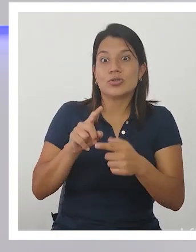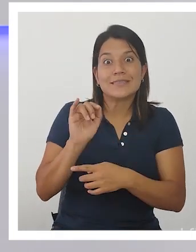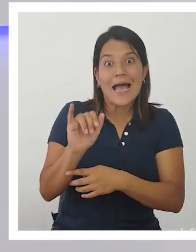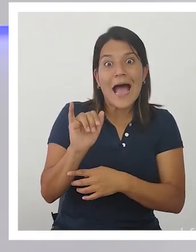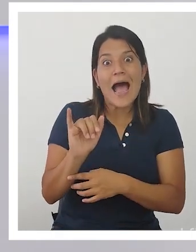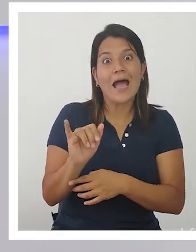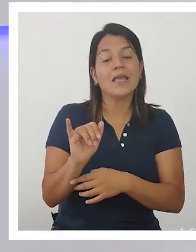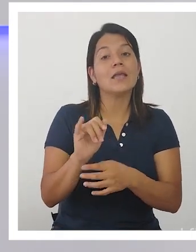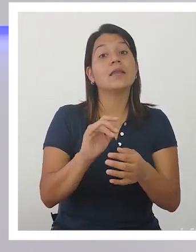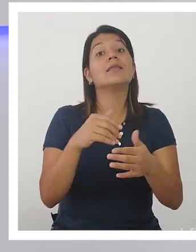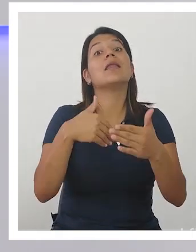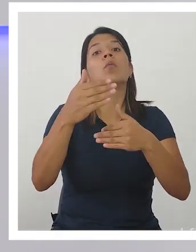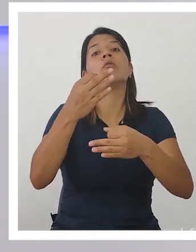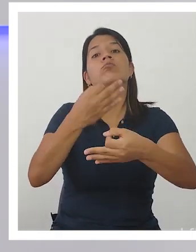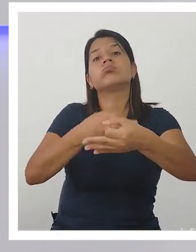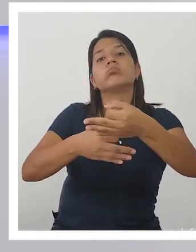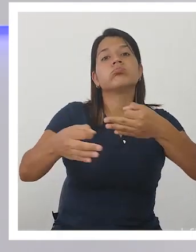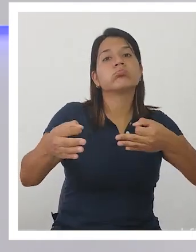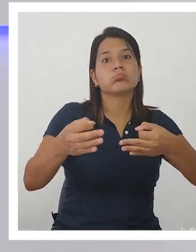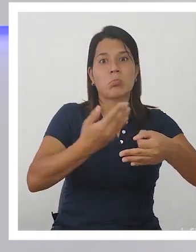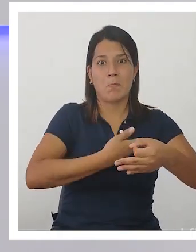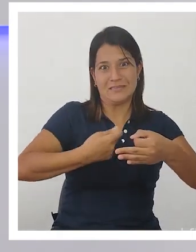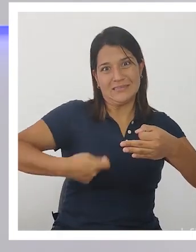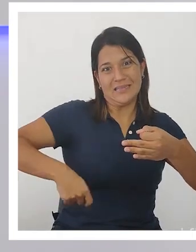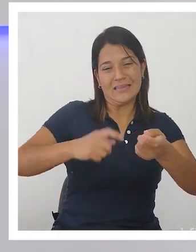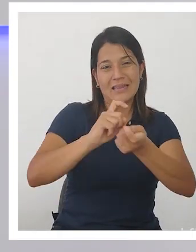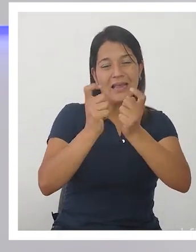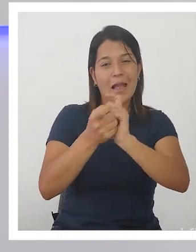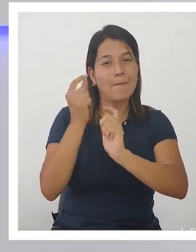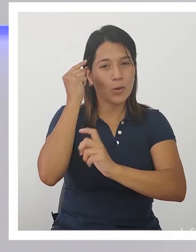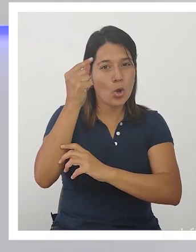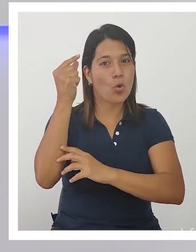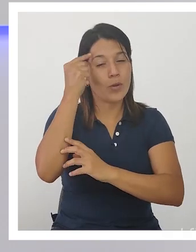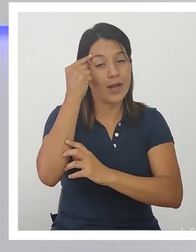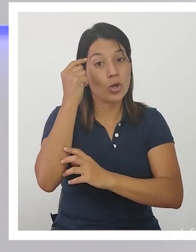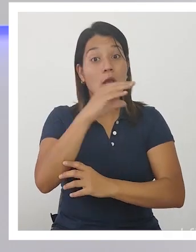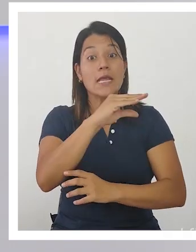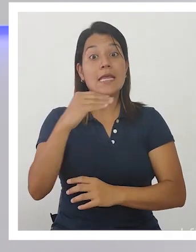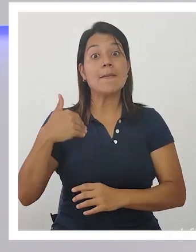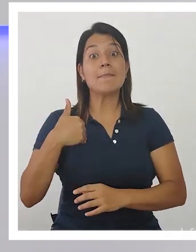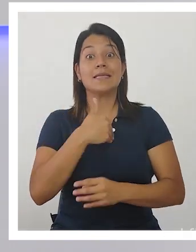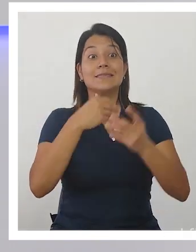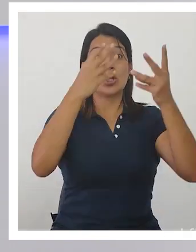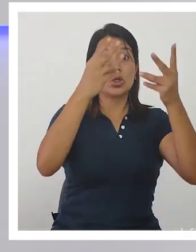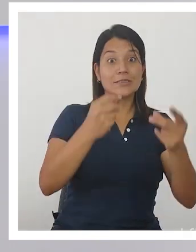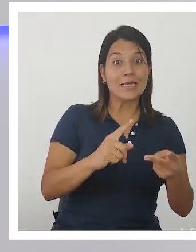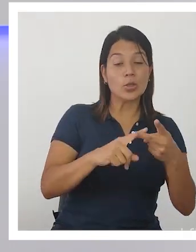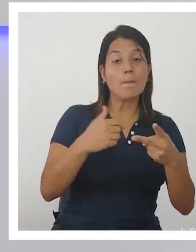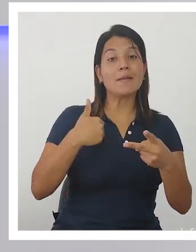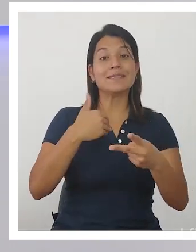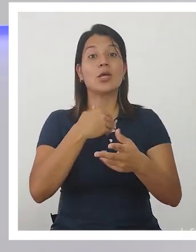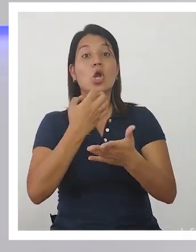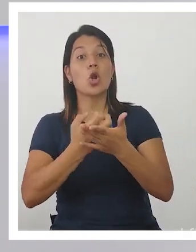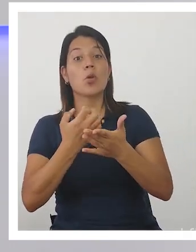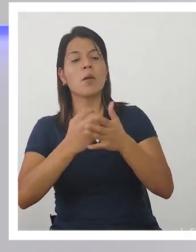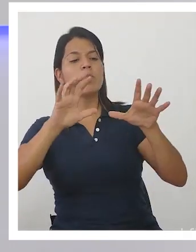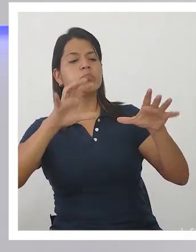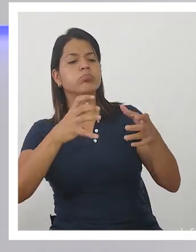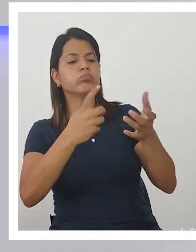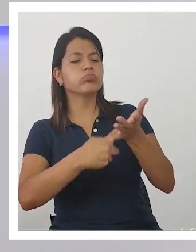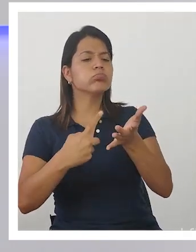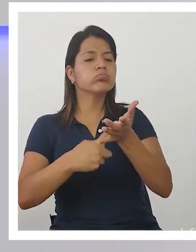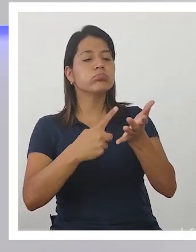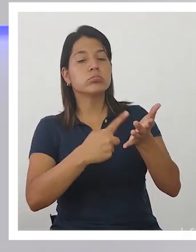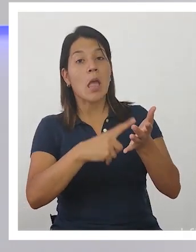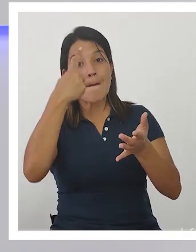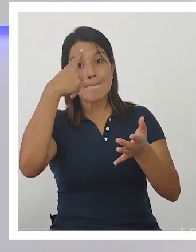de gobierno y medidas que toma el Ministerio de Hacienda y el Ministerio de Economía en conjunto. Entonces vemos que